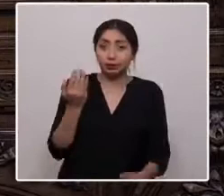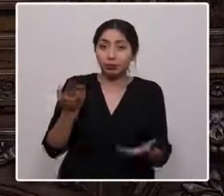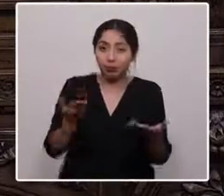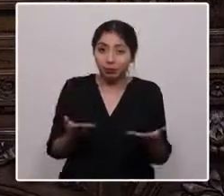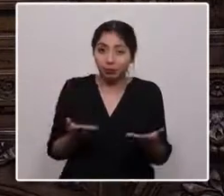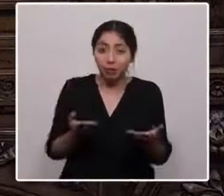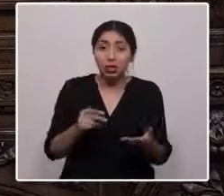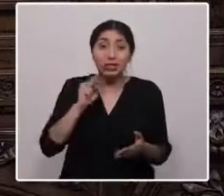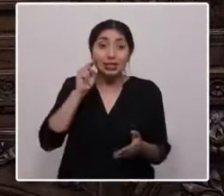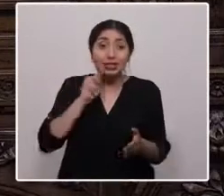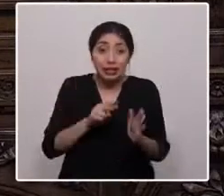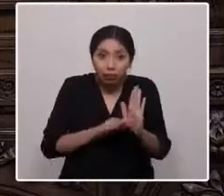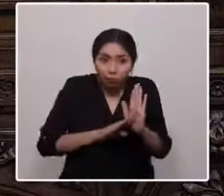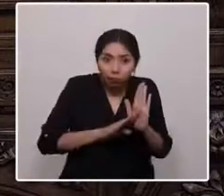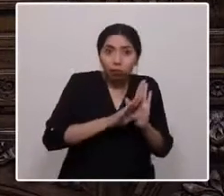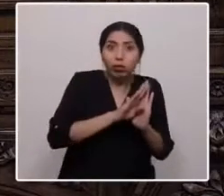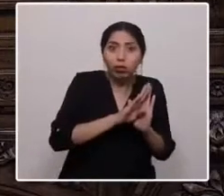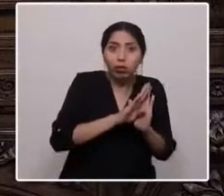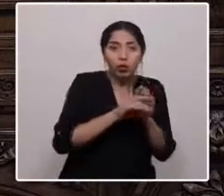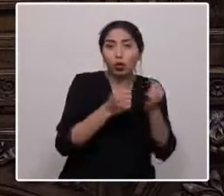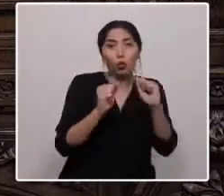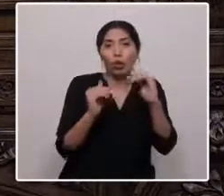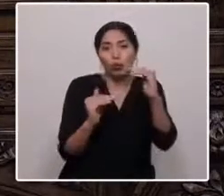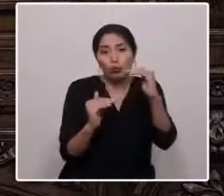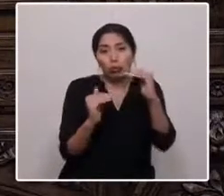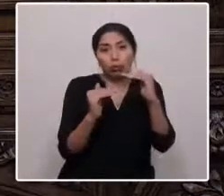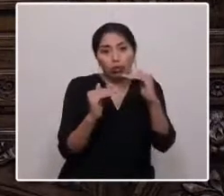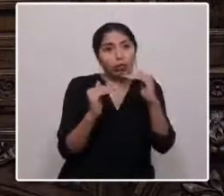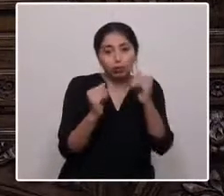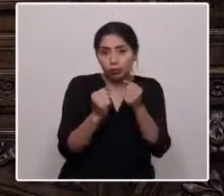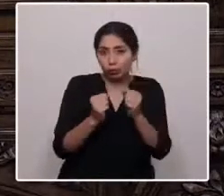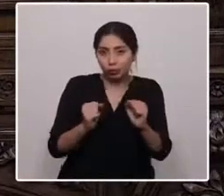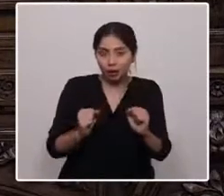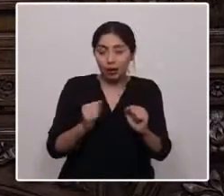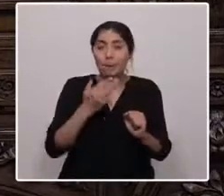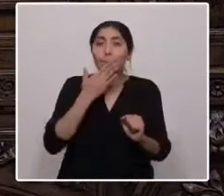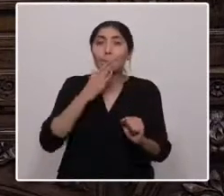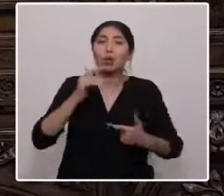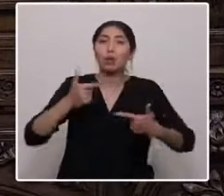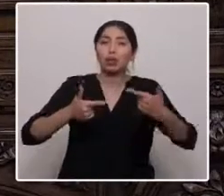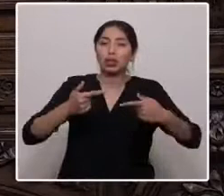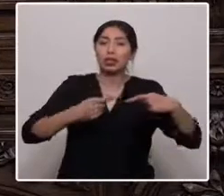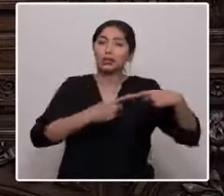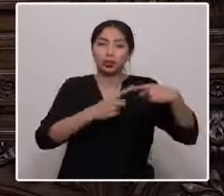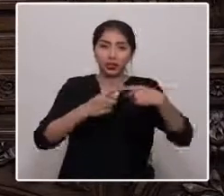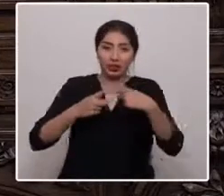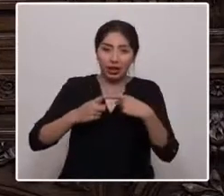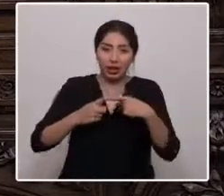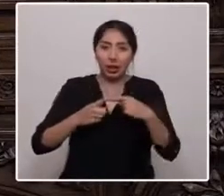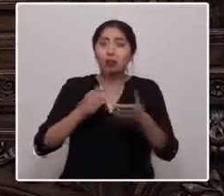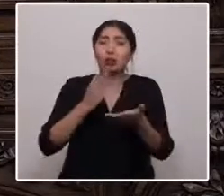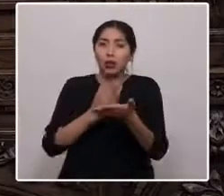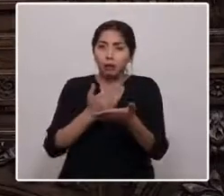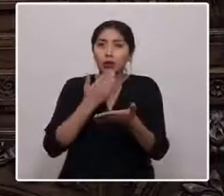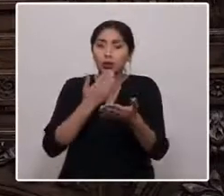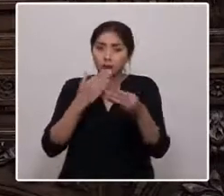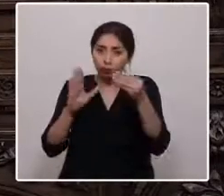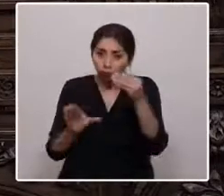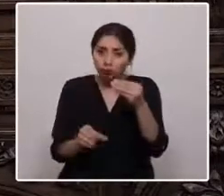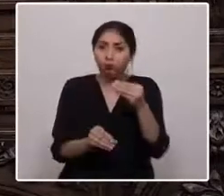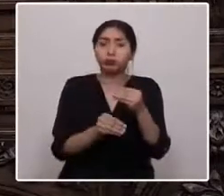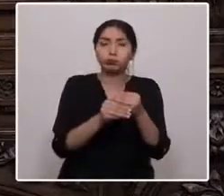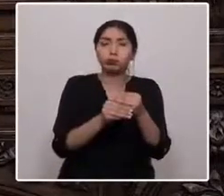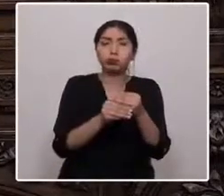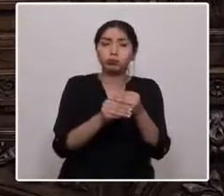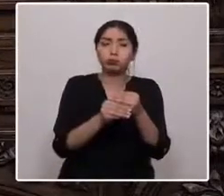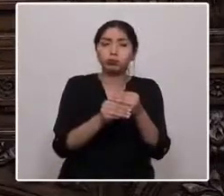puede disminuir la desigualdad en la mejor política social sin perjuicio que debe ser complementada por la acción niveladora